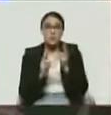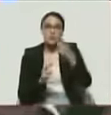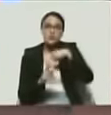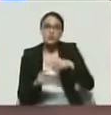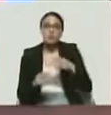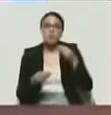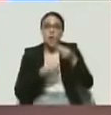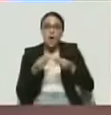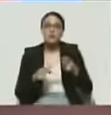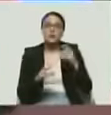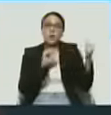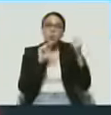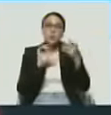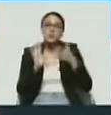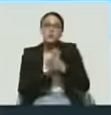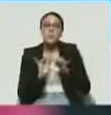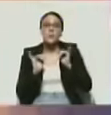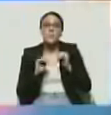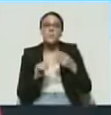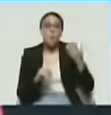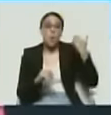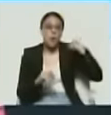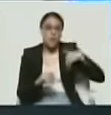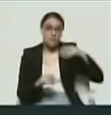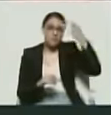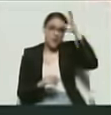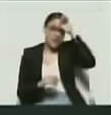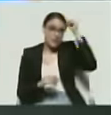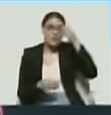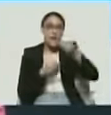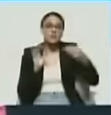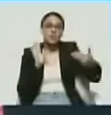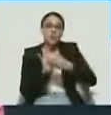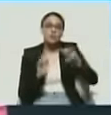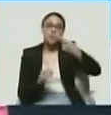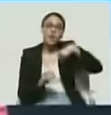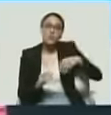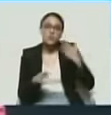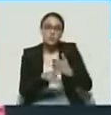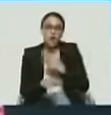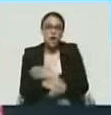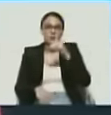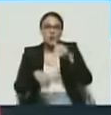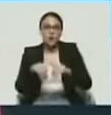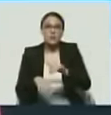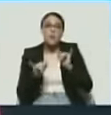desde la Embajada Argentina en nuestro país. Esta y otras